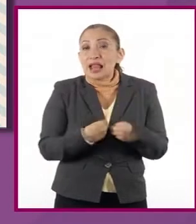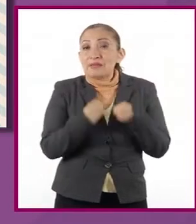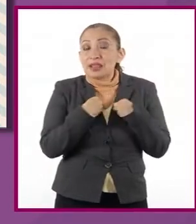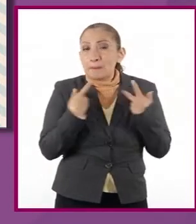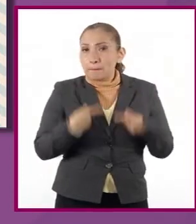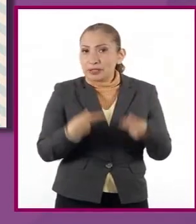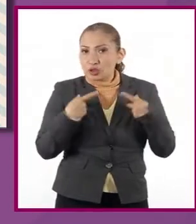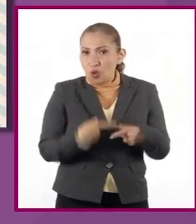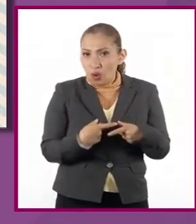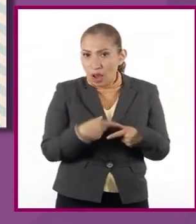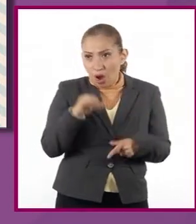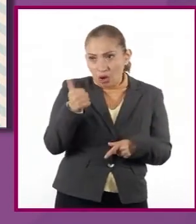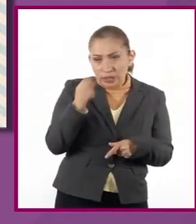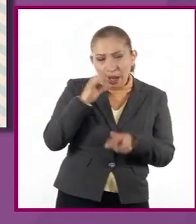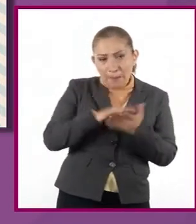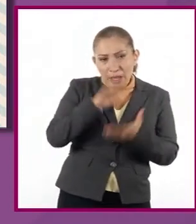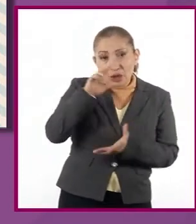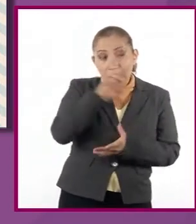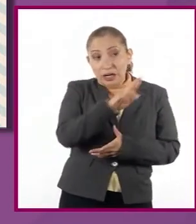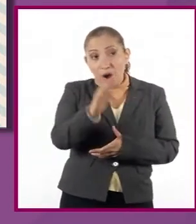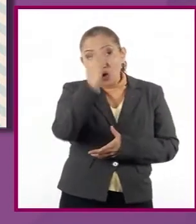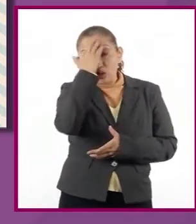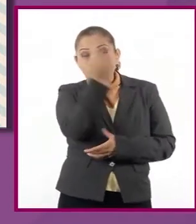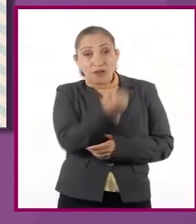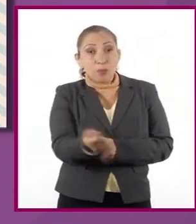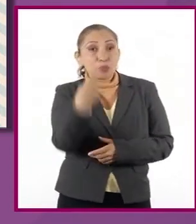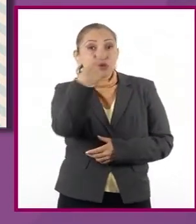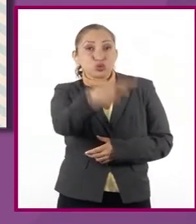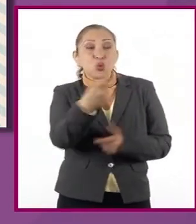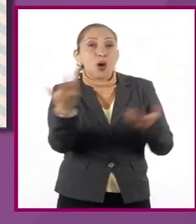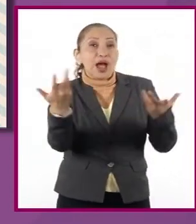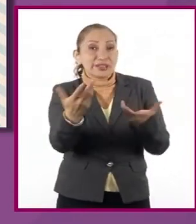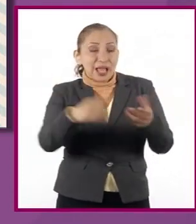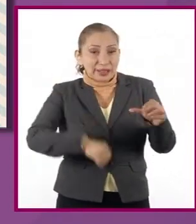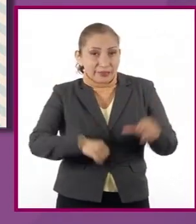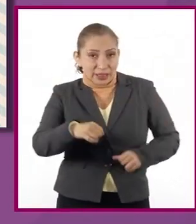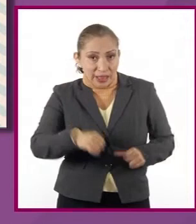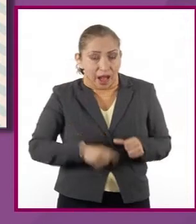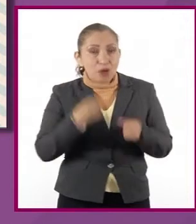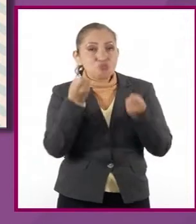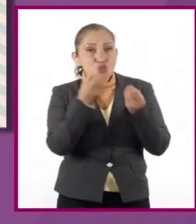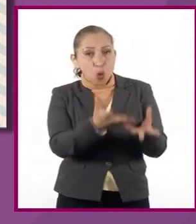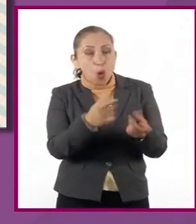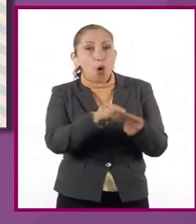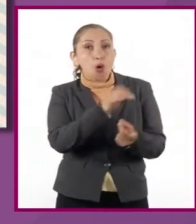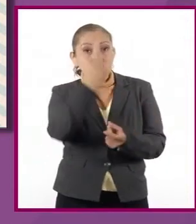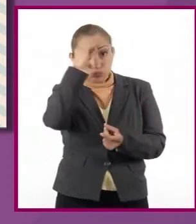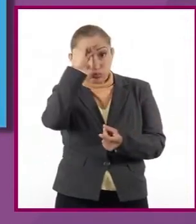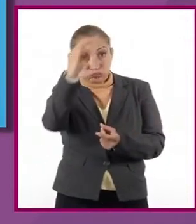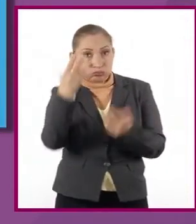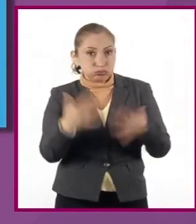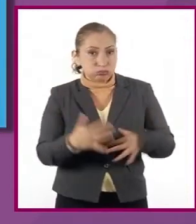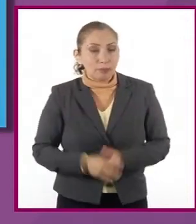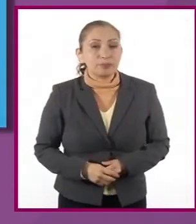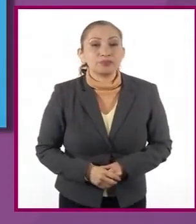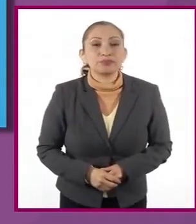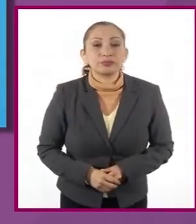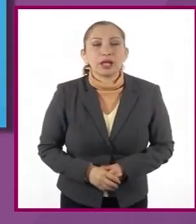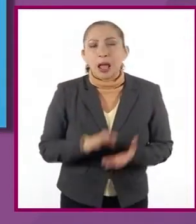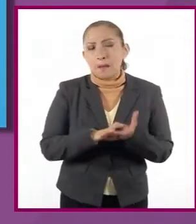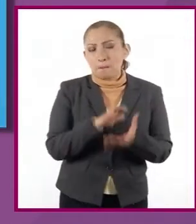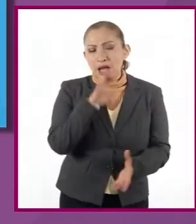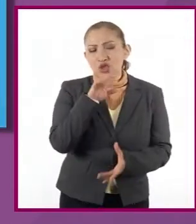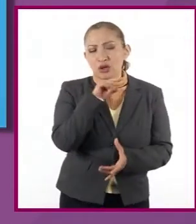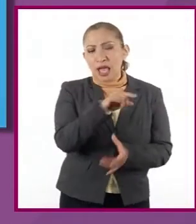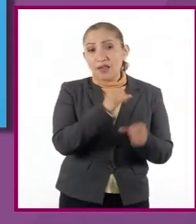persona, que por lo general es reconocida o famosa por sus acciones, aportaciones o capacidades.